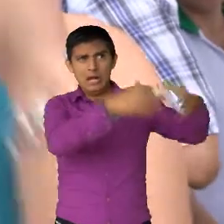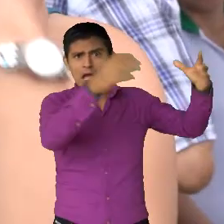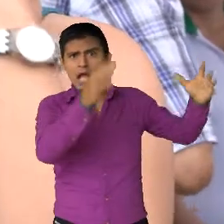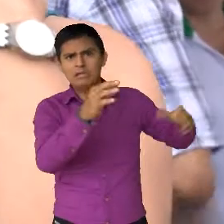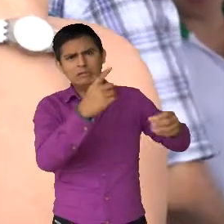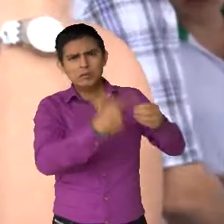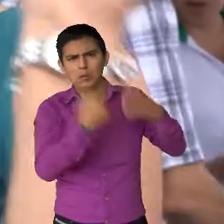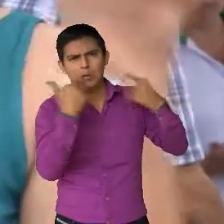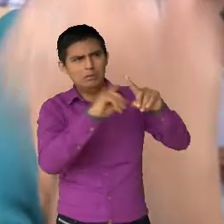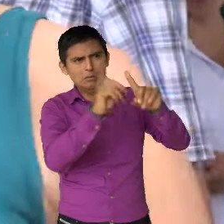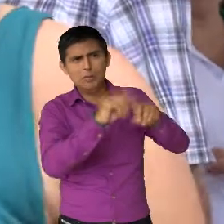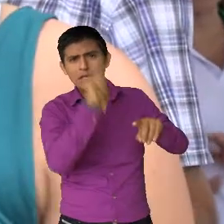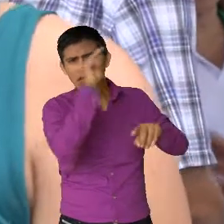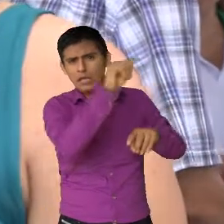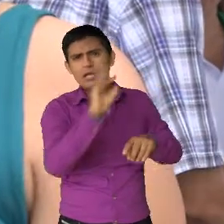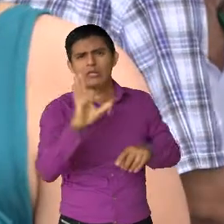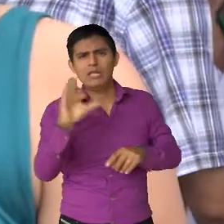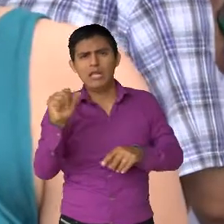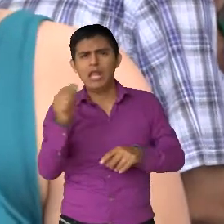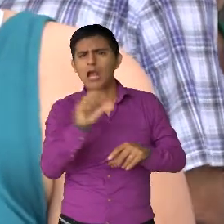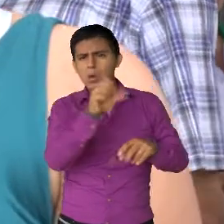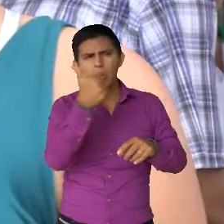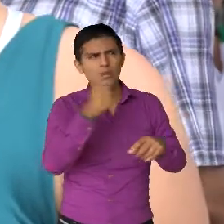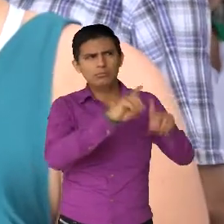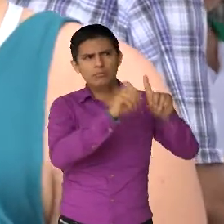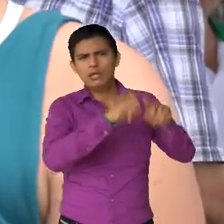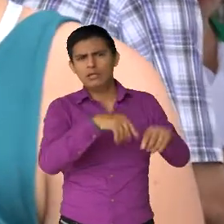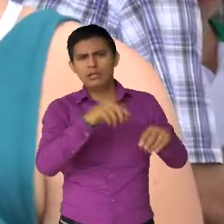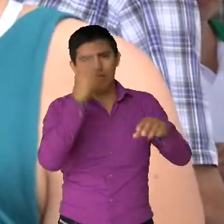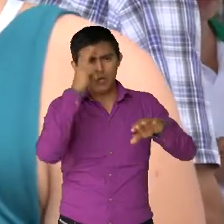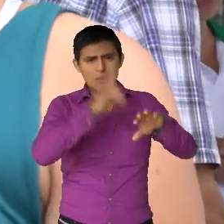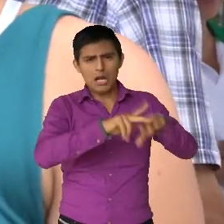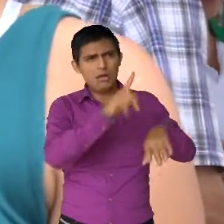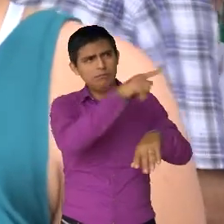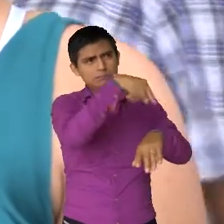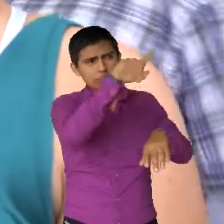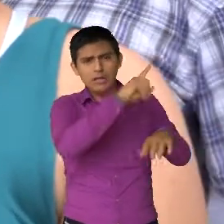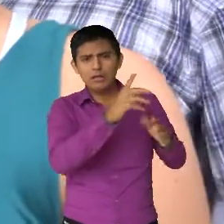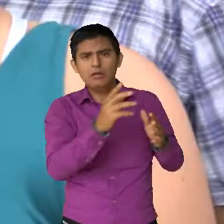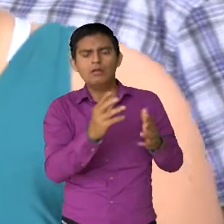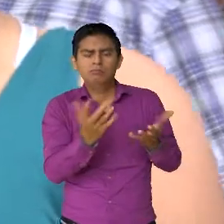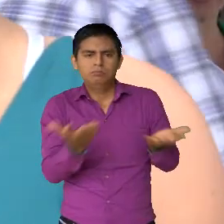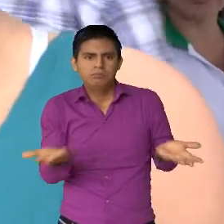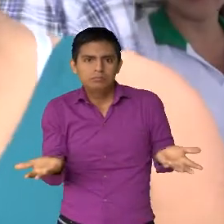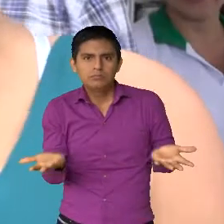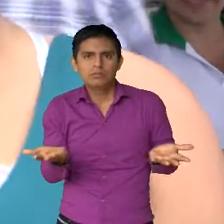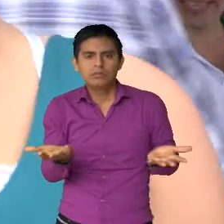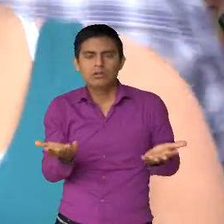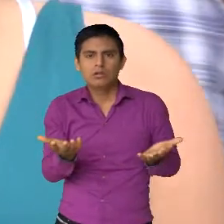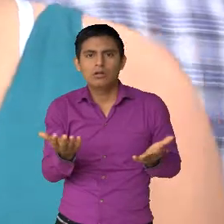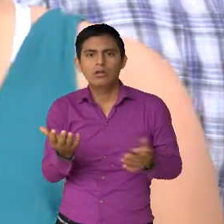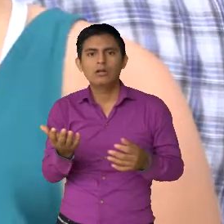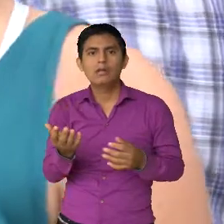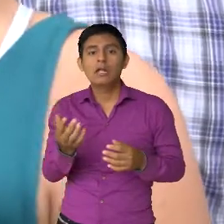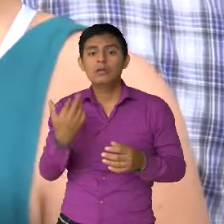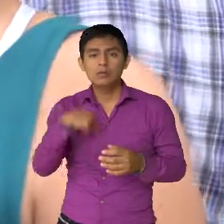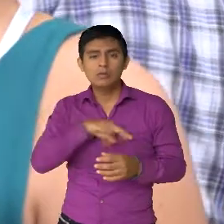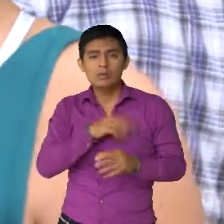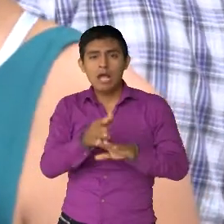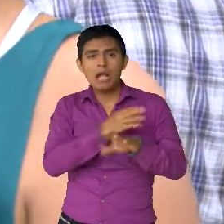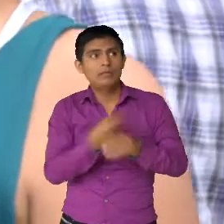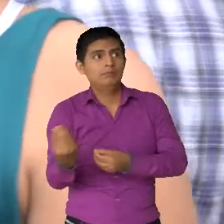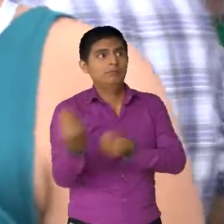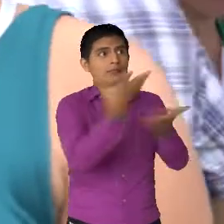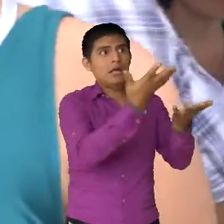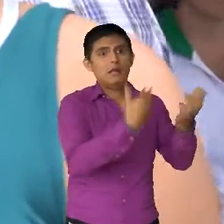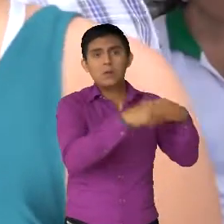de comercialización como Sortía, Supermaxi a nivel nacional. Justamente uno de los factores que nos hacía